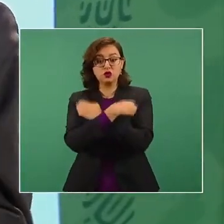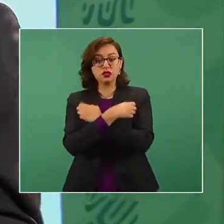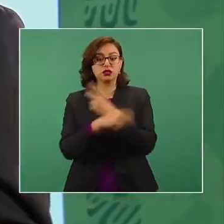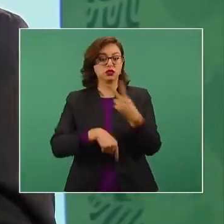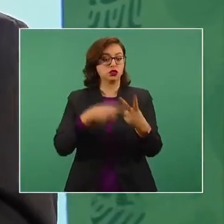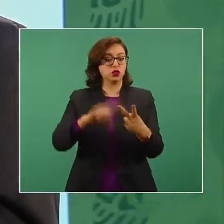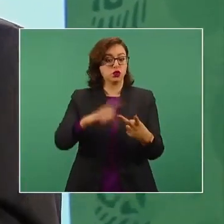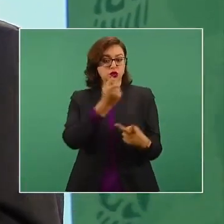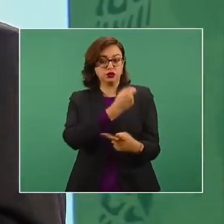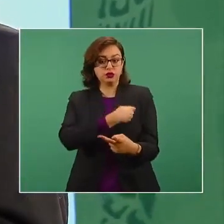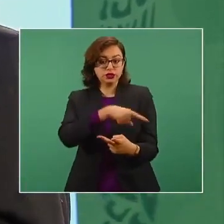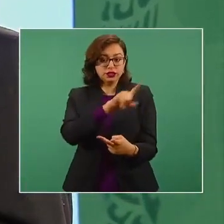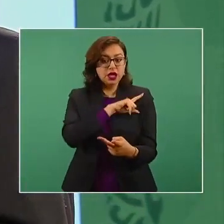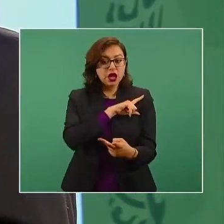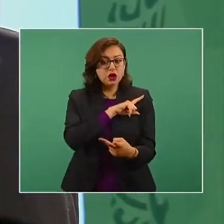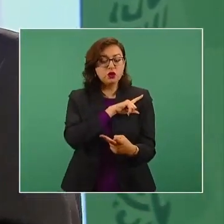salud,